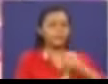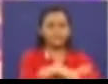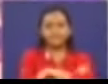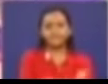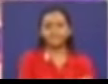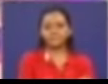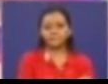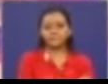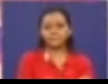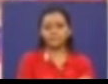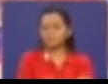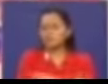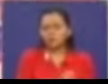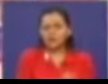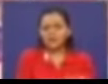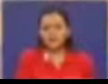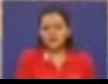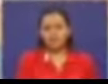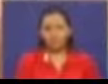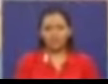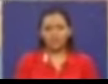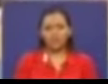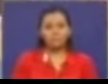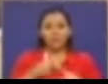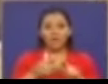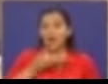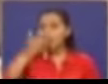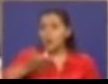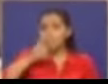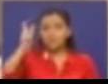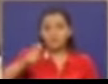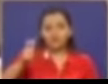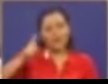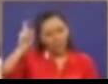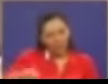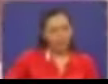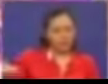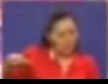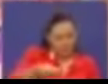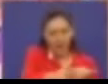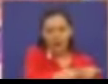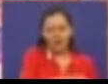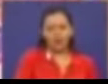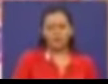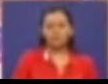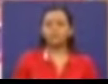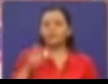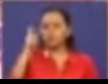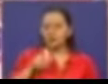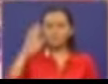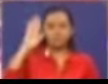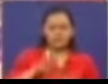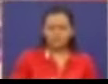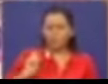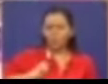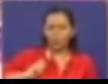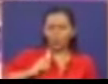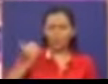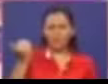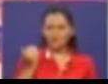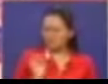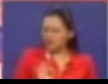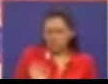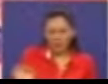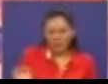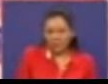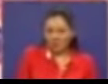necesitaba. Y los demagogos hay que seguirles dando. ¿Por qué? ¿Va a reducir las pensiones jubilares? Mentira,